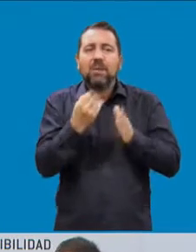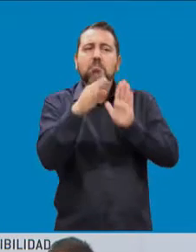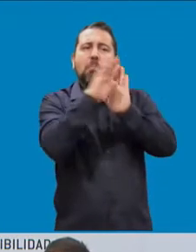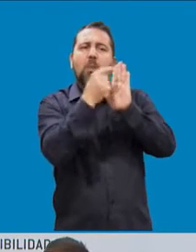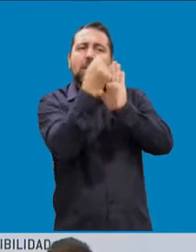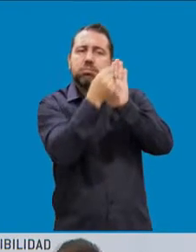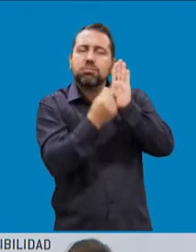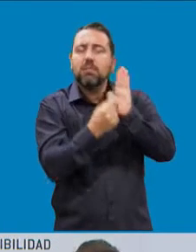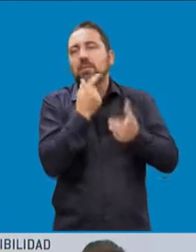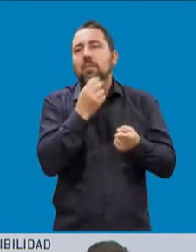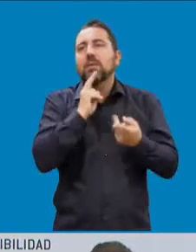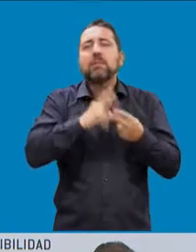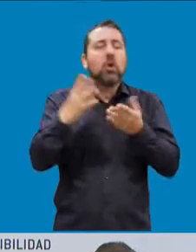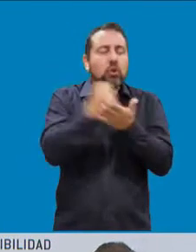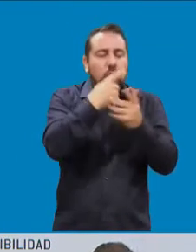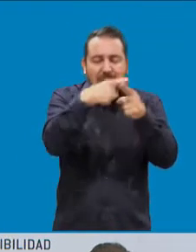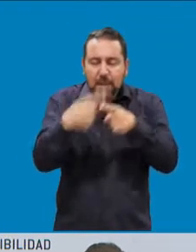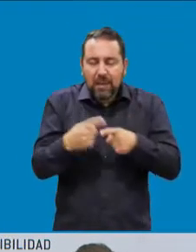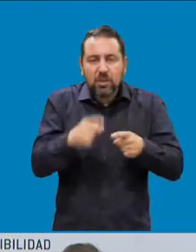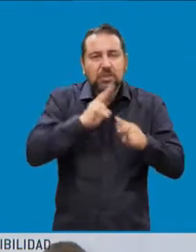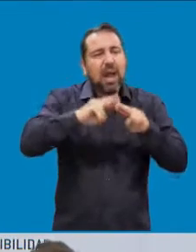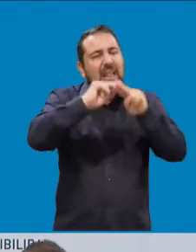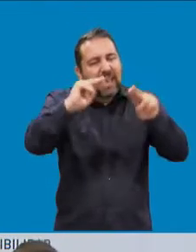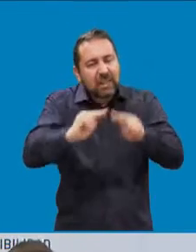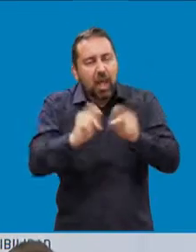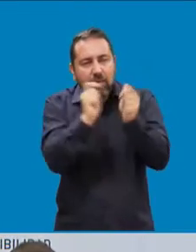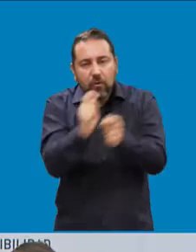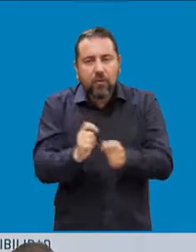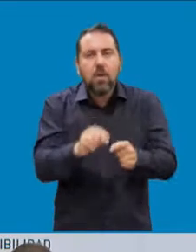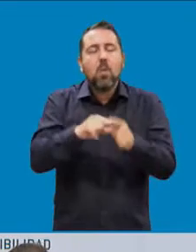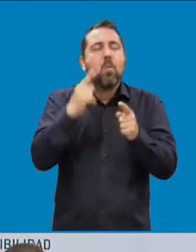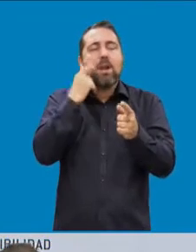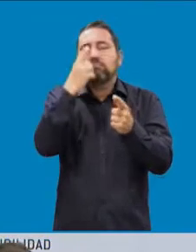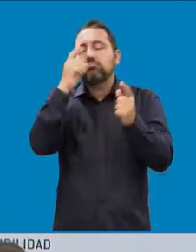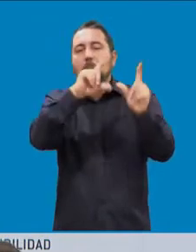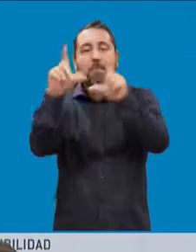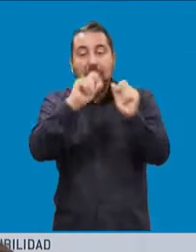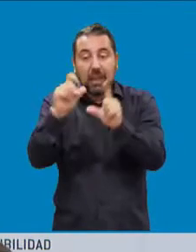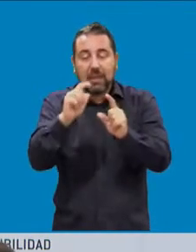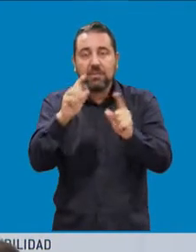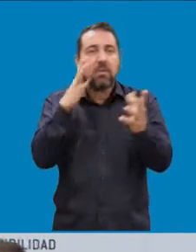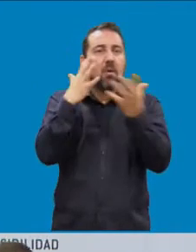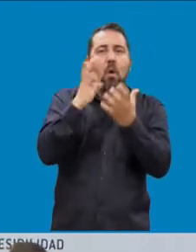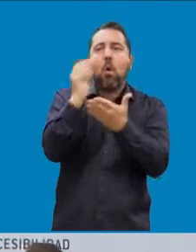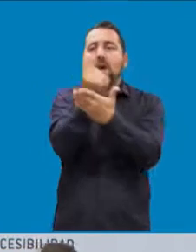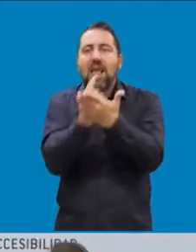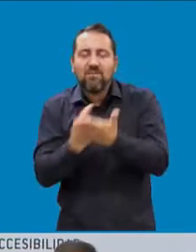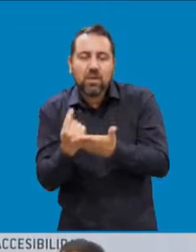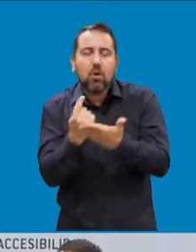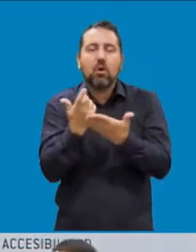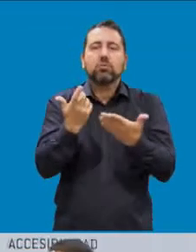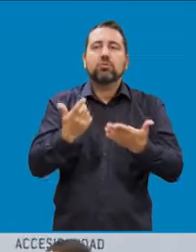antes. Algunas pautas eran sencillas, como el etiquetado de todos los elementos, casos especiales de imágenes